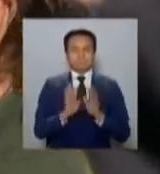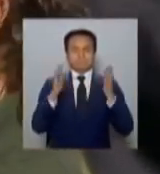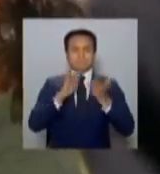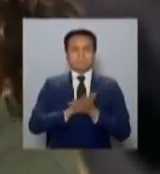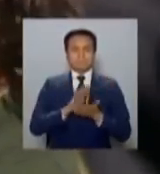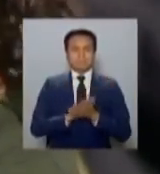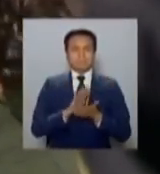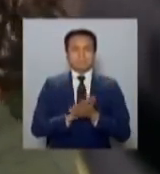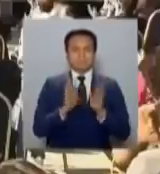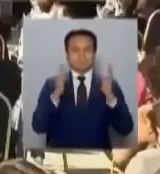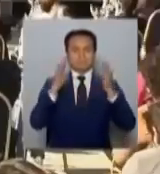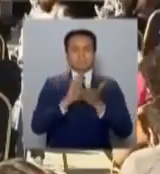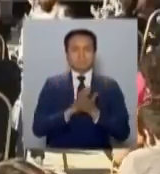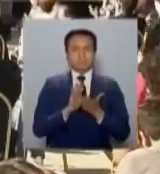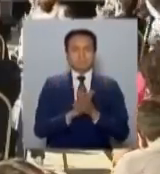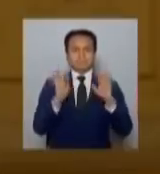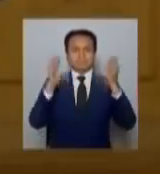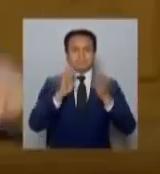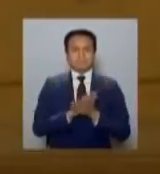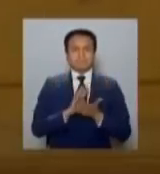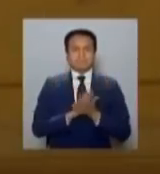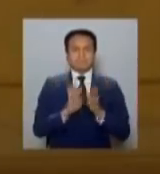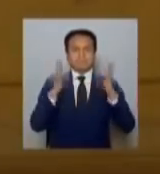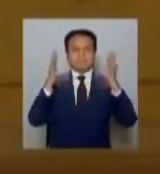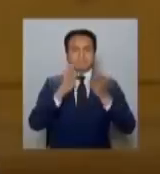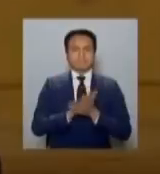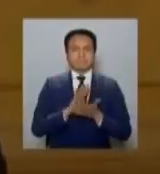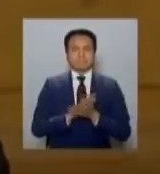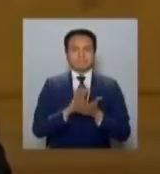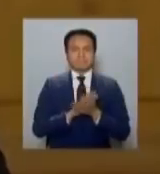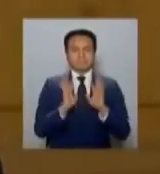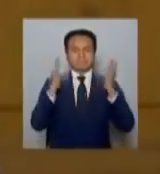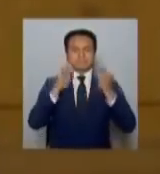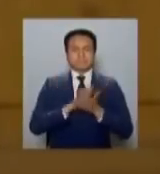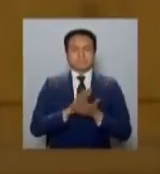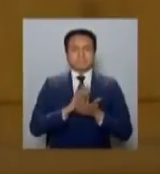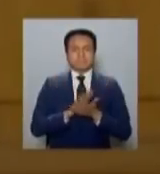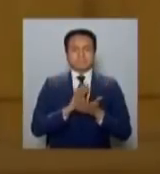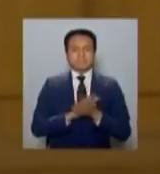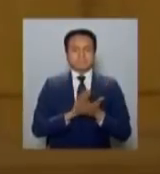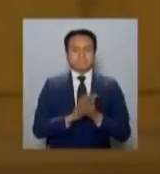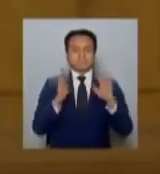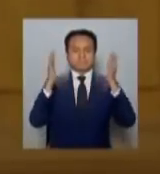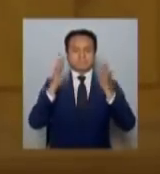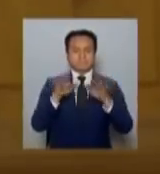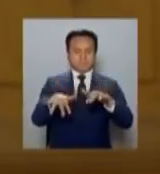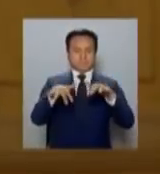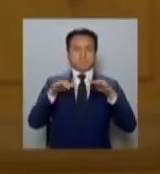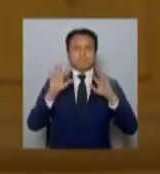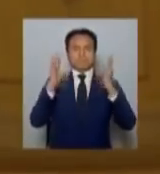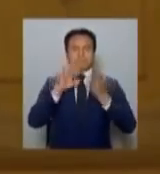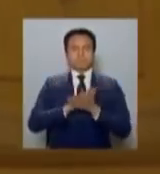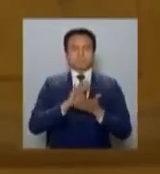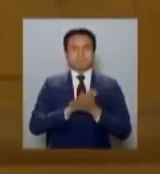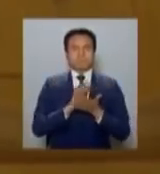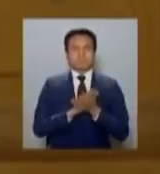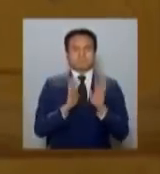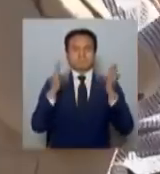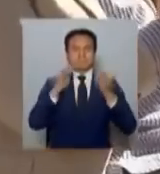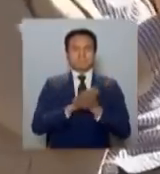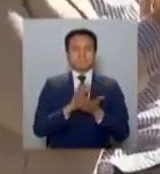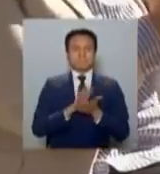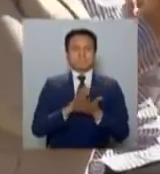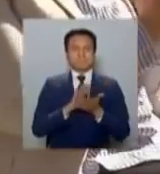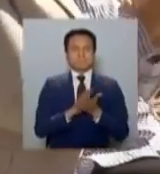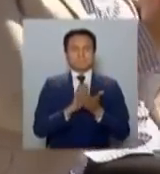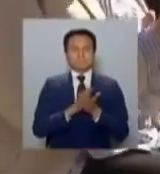gobierno, digo esto porque tengo que cuidar, digamos, las arcas fiscales porque son las que yo voy a gastar. Es muy impresionante. Muchas veces no solamente es